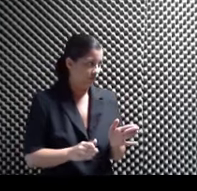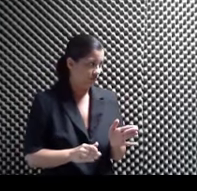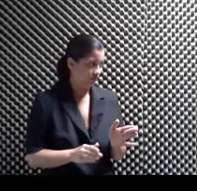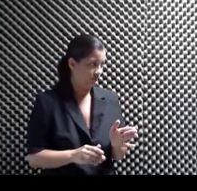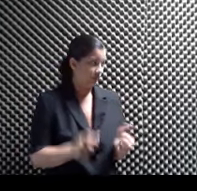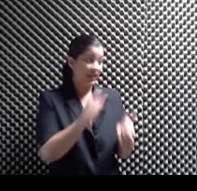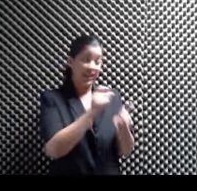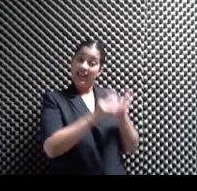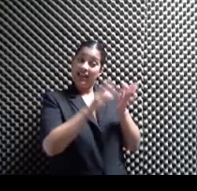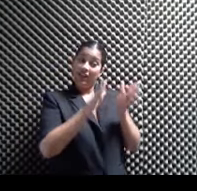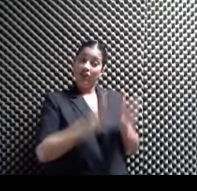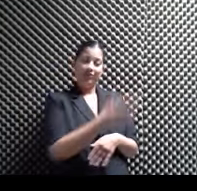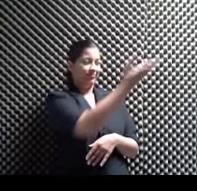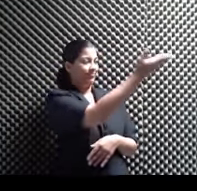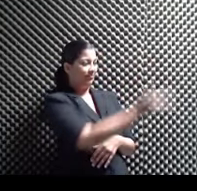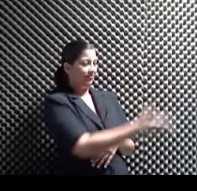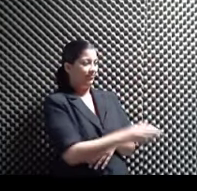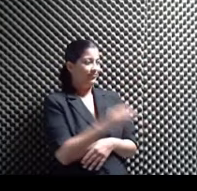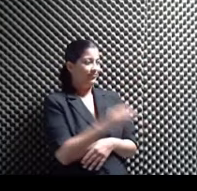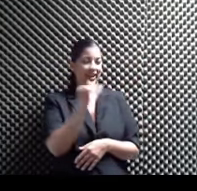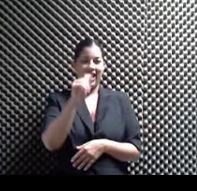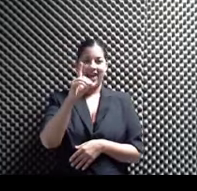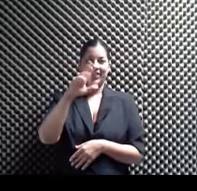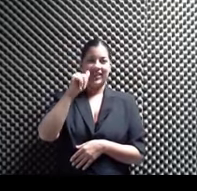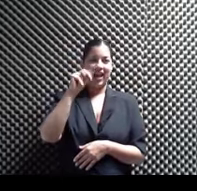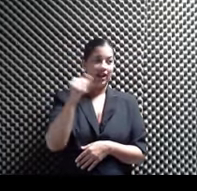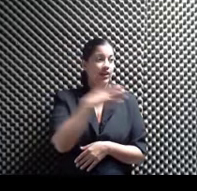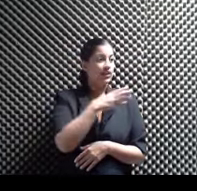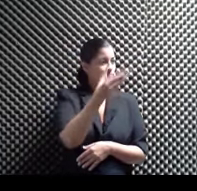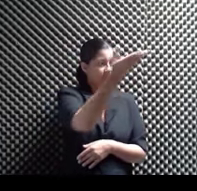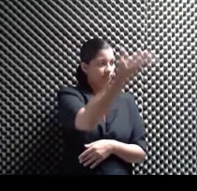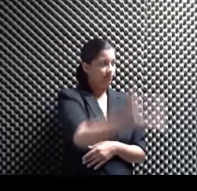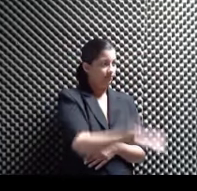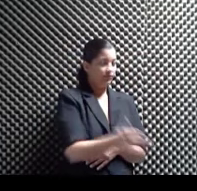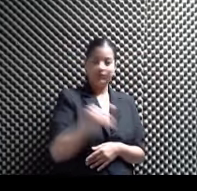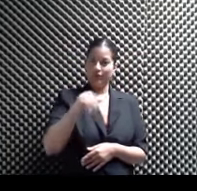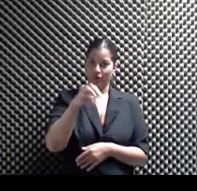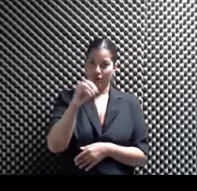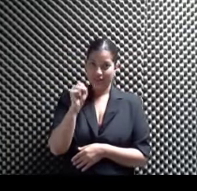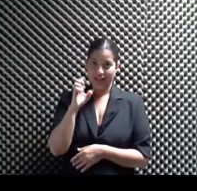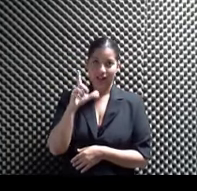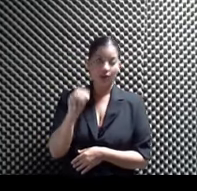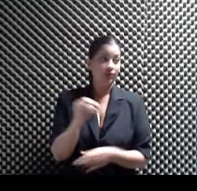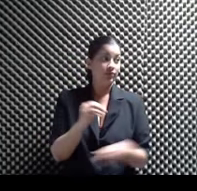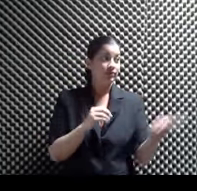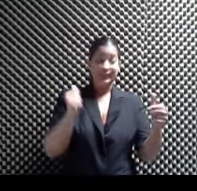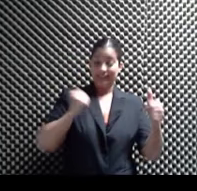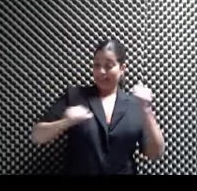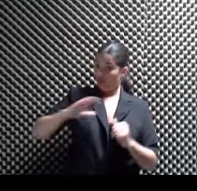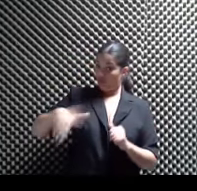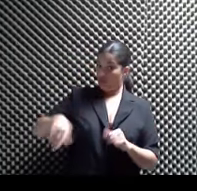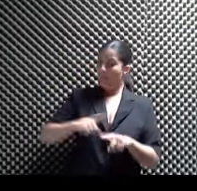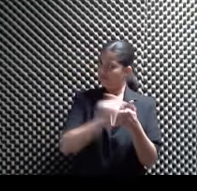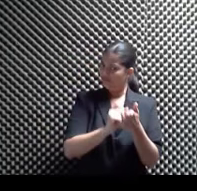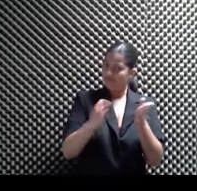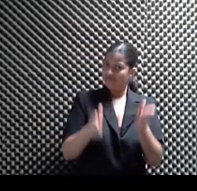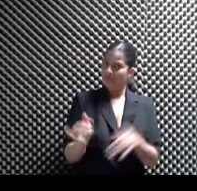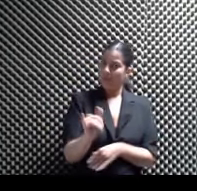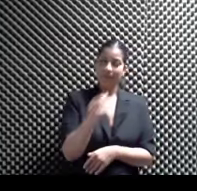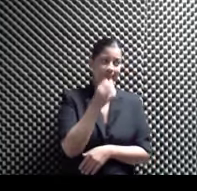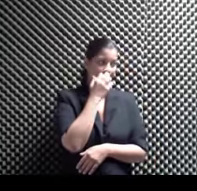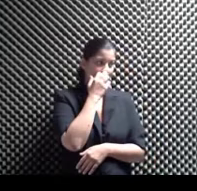compañera Aquí en La Pantola Y este que está acá Y este que está ahí Y de hecho Este que está aquí Como que no ha escrito teatro Pero es escritor Sí Aprendí a